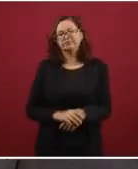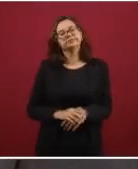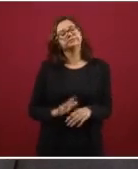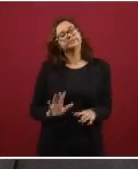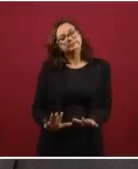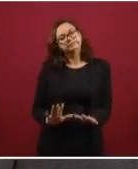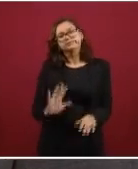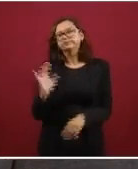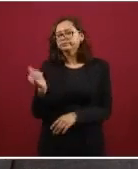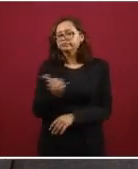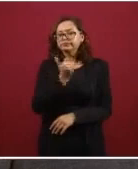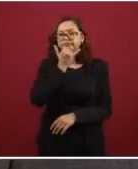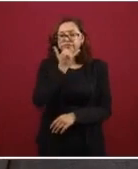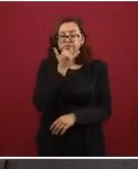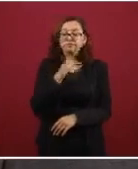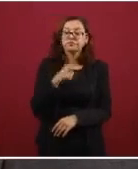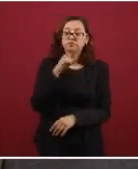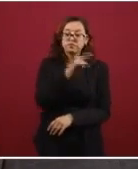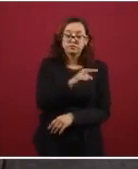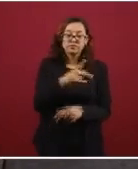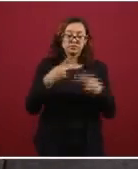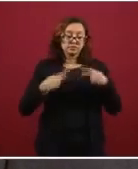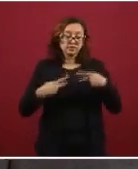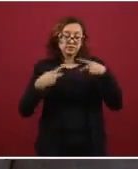cometió este acto deleznable,